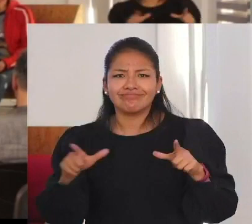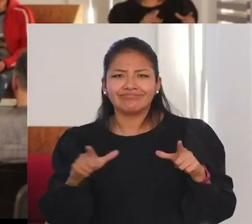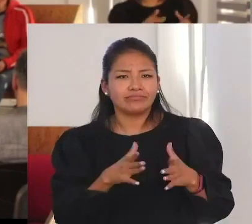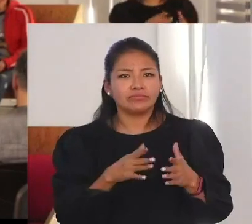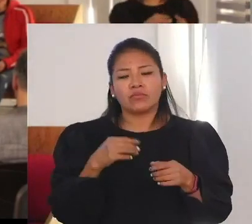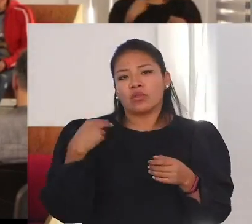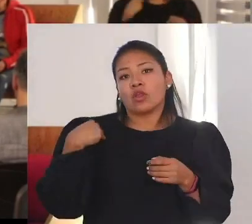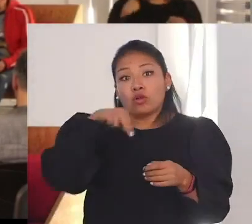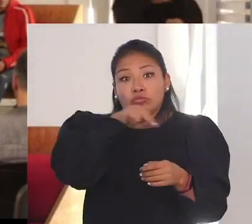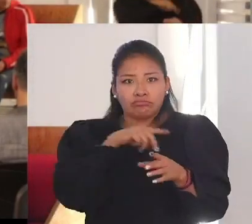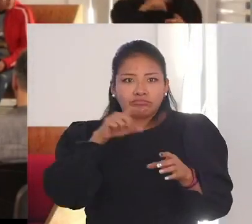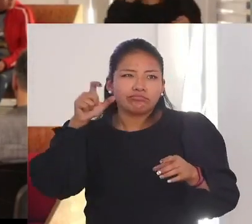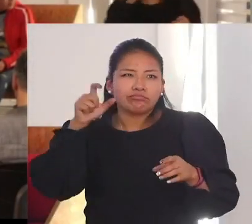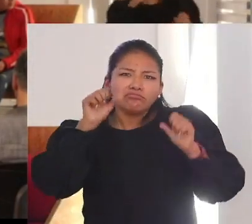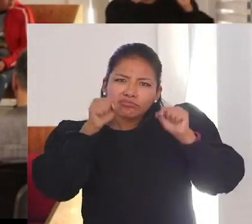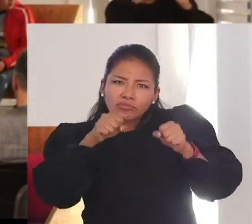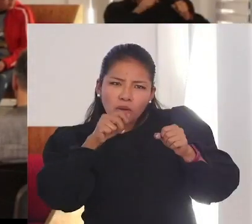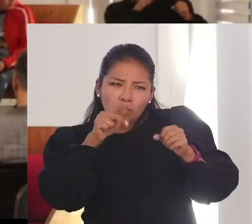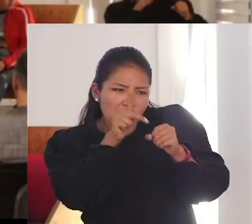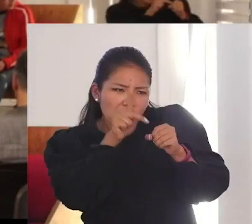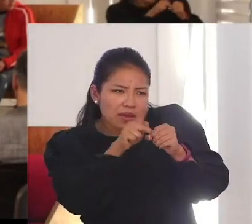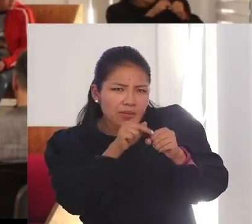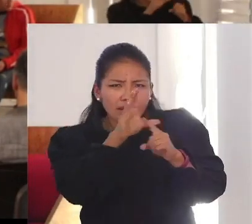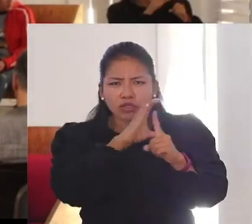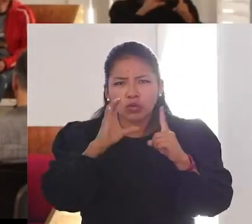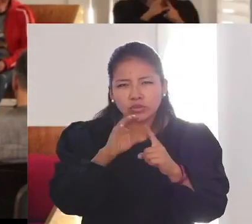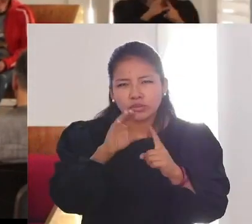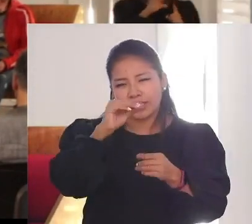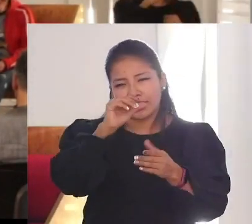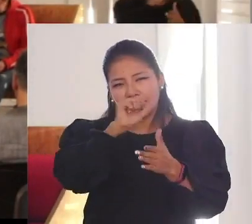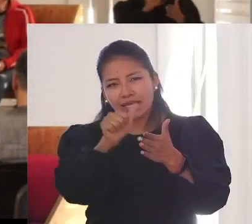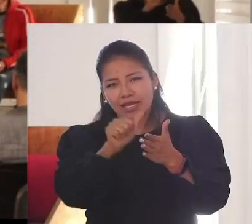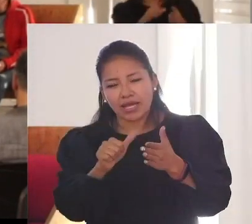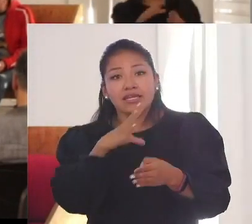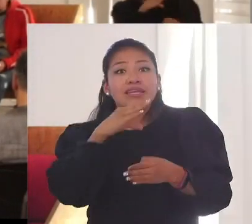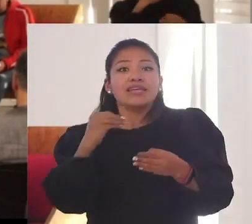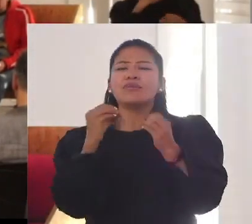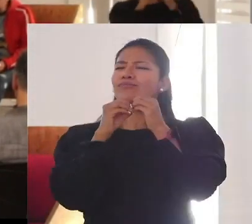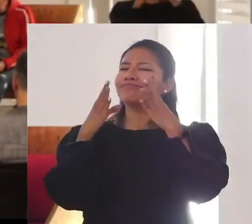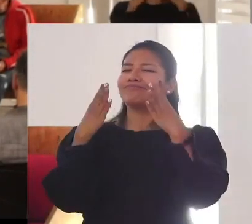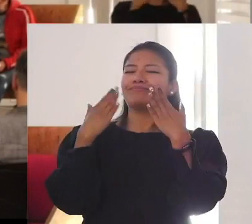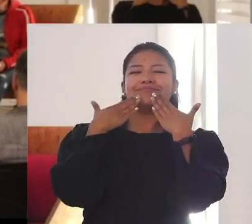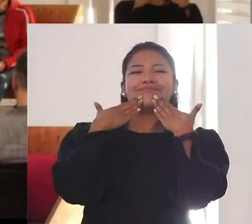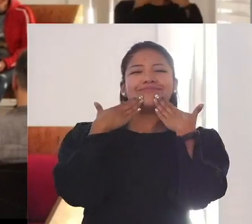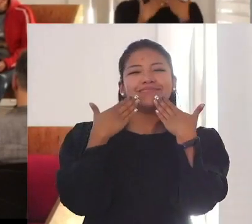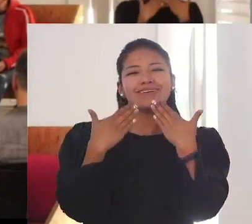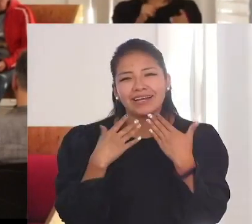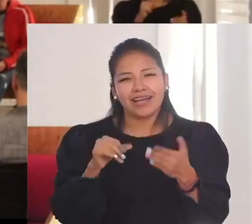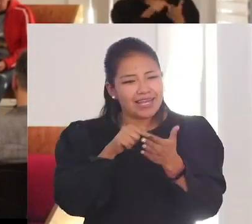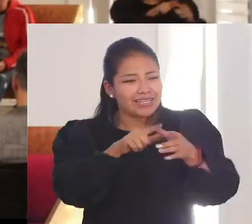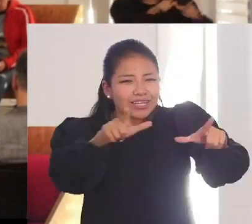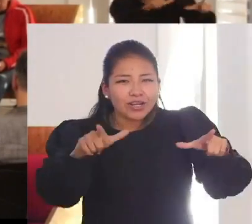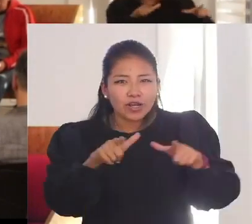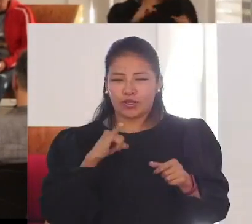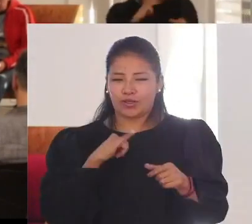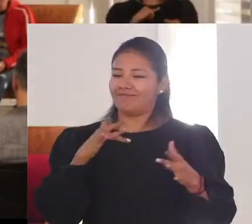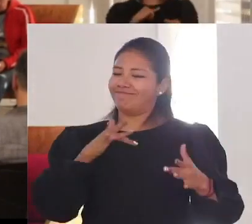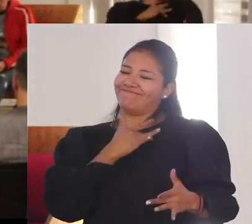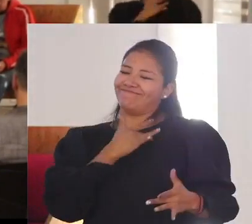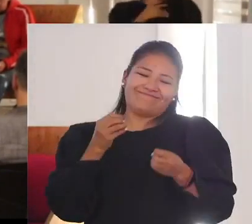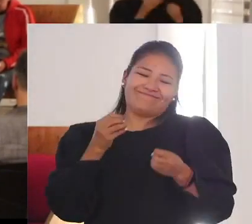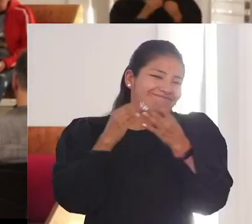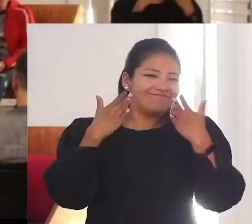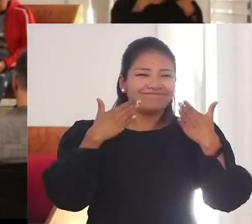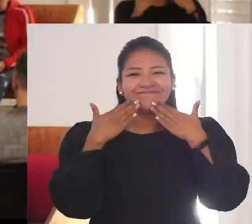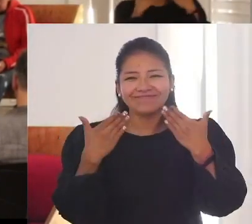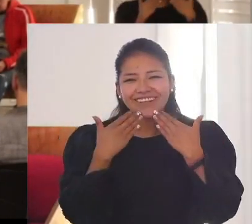y el arte vamos a poder encontrar una voz así que muchas gracias por este espacio me siento agradecida muy agradecida y privilegiada por haber